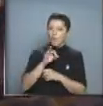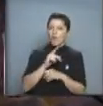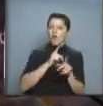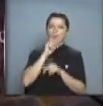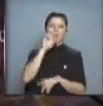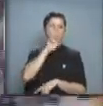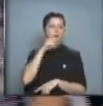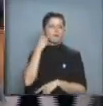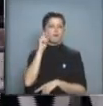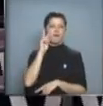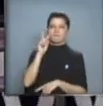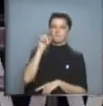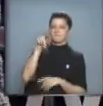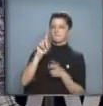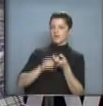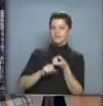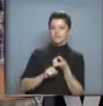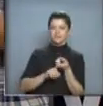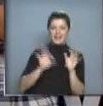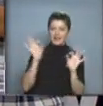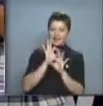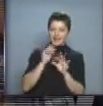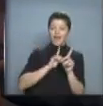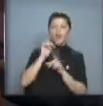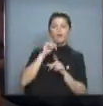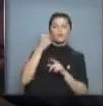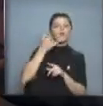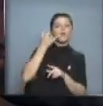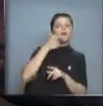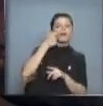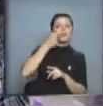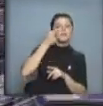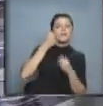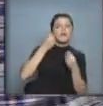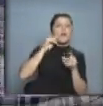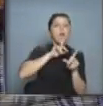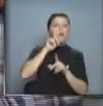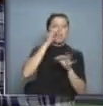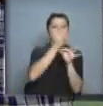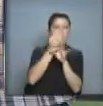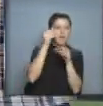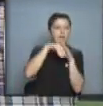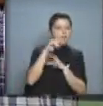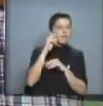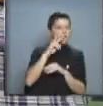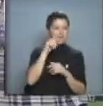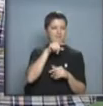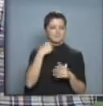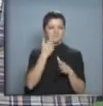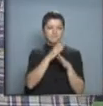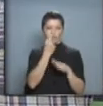dijeran, con esta chica me caso. ¿Hay algún interés en la escuela? ¿Alguna chica con vos me caso? ¿Hubo